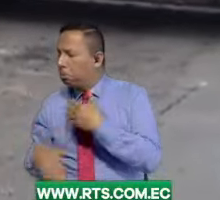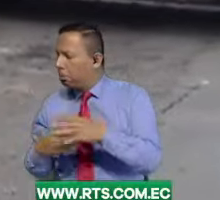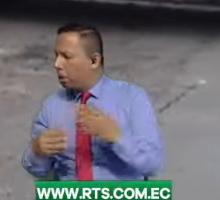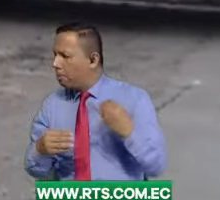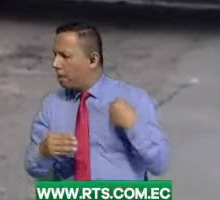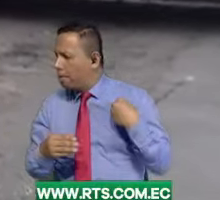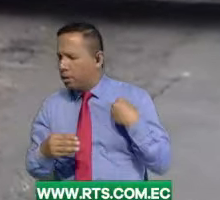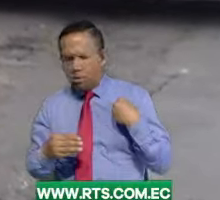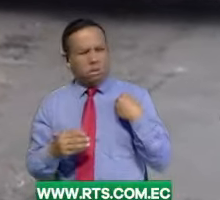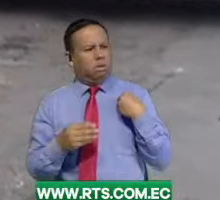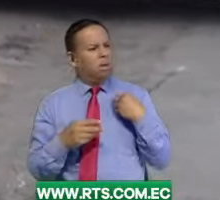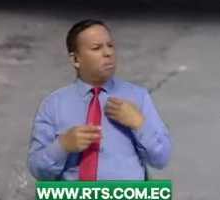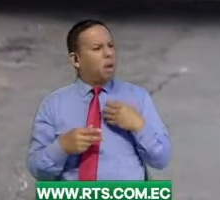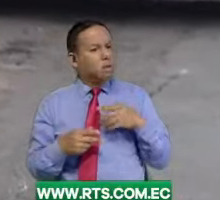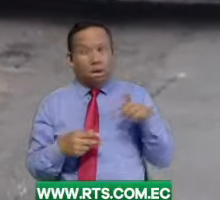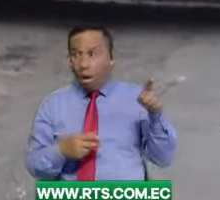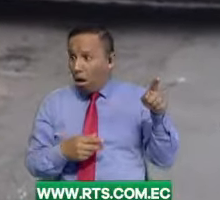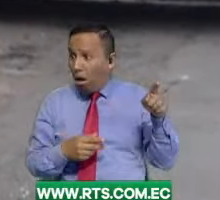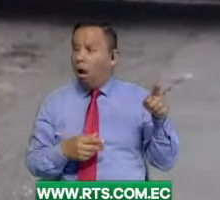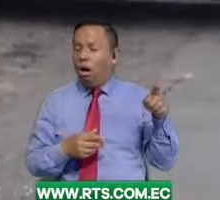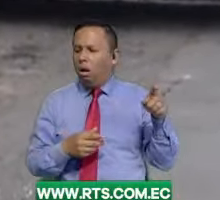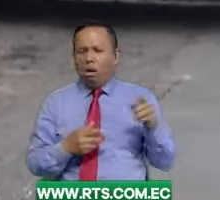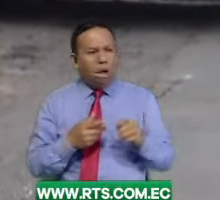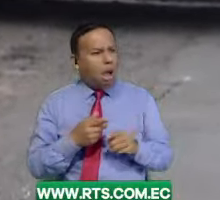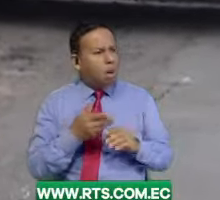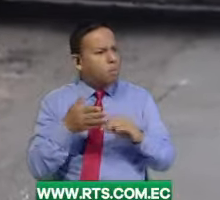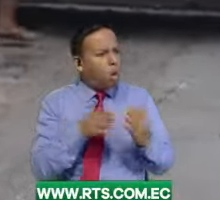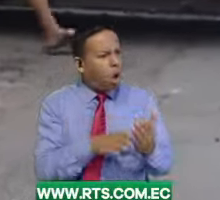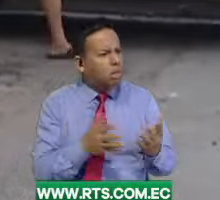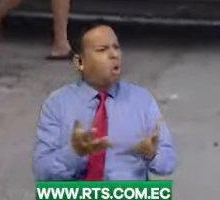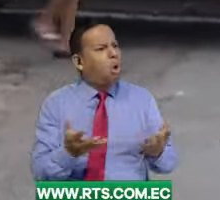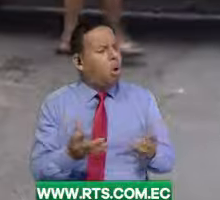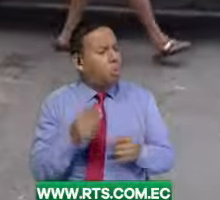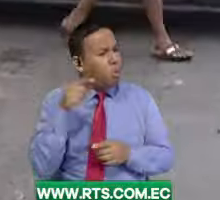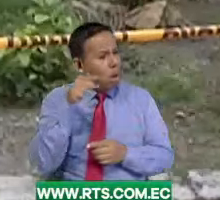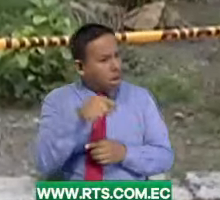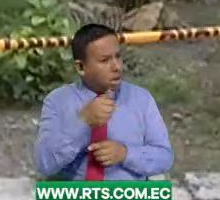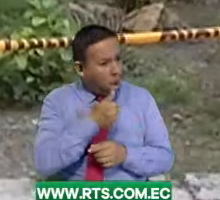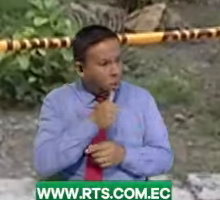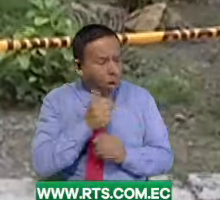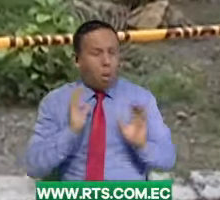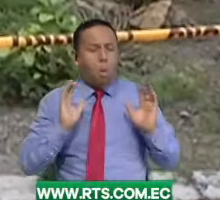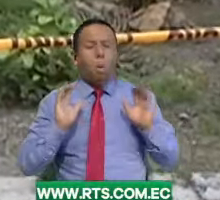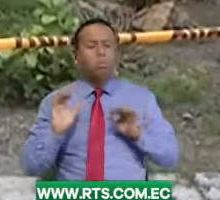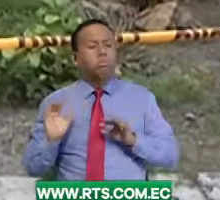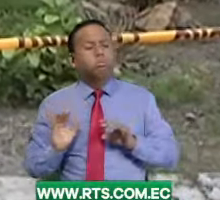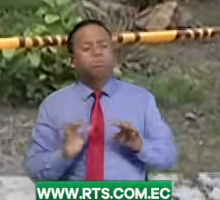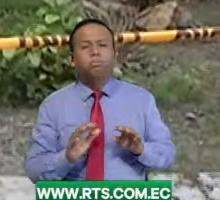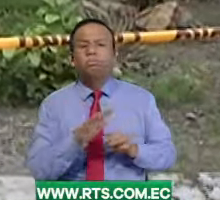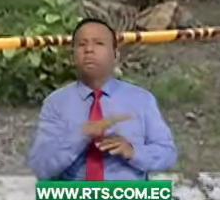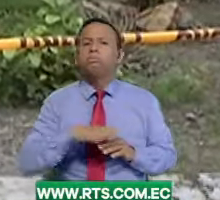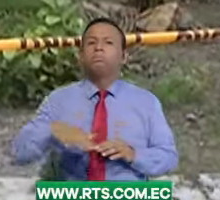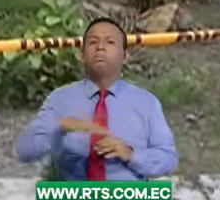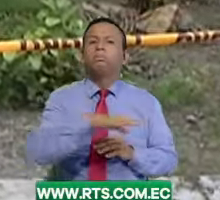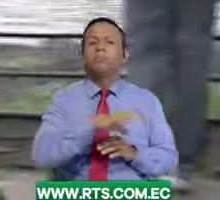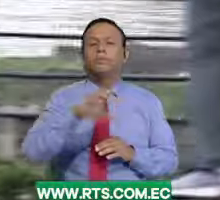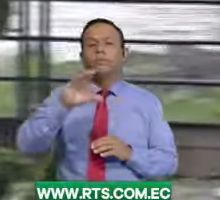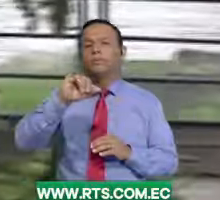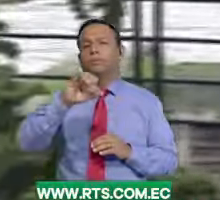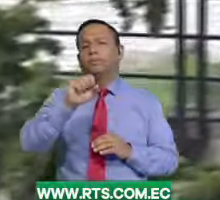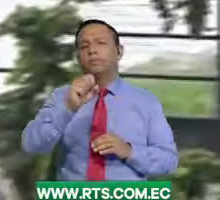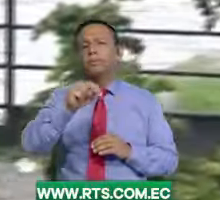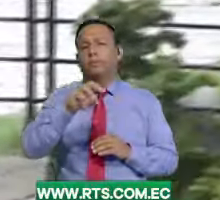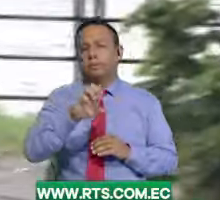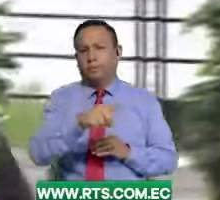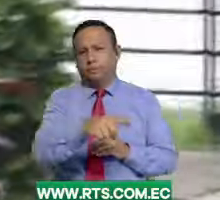han encontrado un ahogado. Le digo, ¿qué? Me digo, ¿a dónde? Me dice, aquí. Sucedió en el circuito Cisne. Elementos del